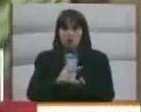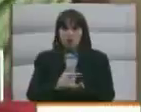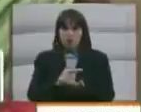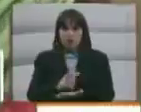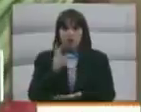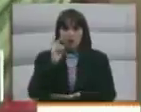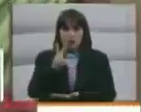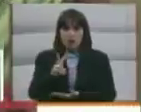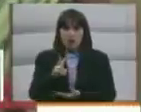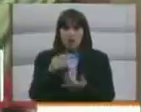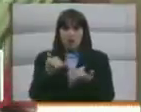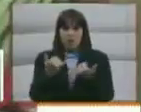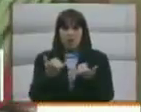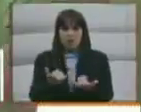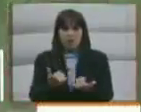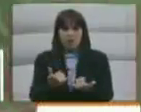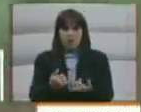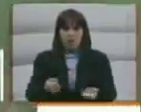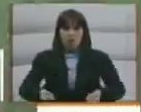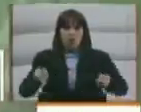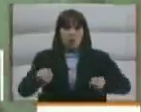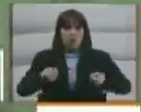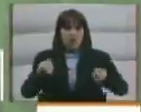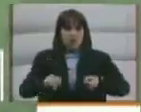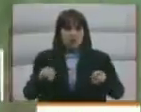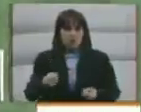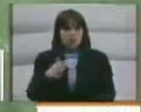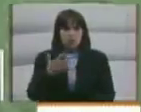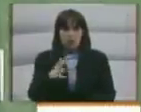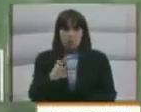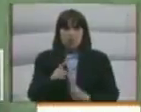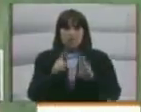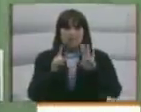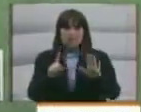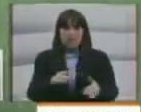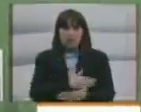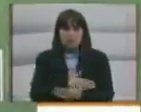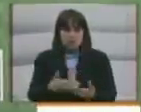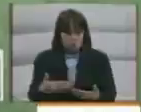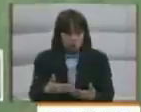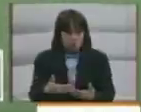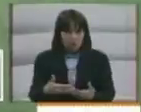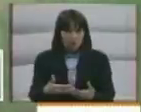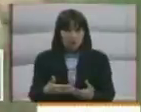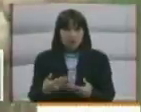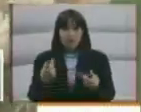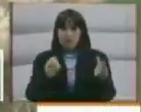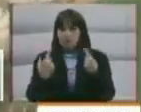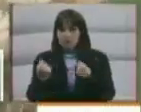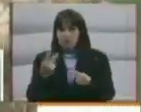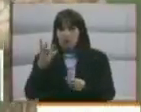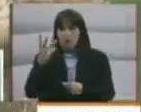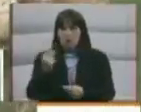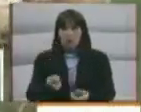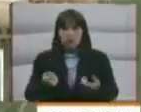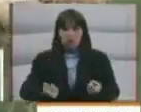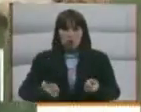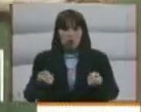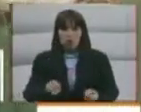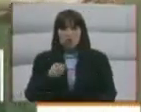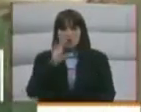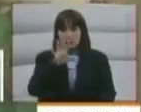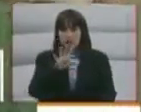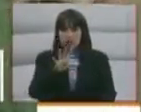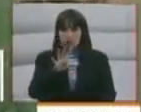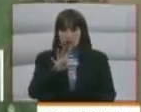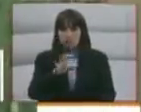en los mercados mayoristas sale en un aproximado de 6 millones de bolívares. ¿Cuántos paquetes trae una cesta? 5 paquetes. ¿A